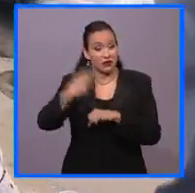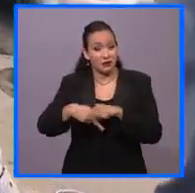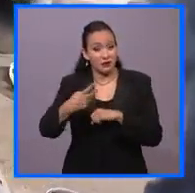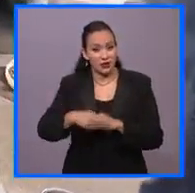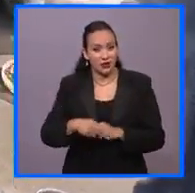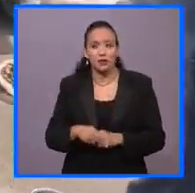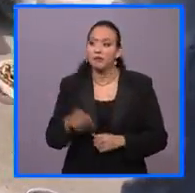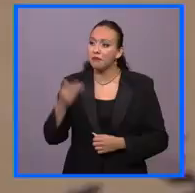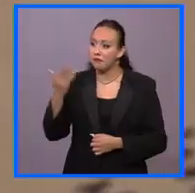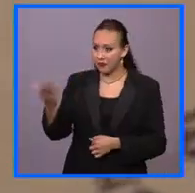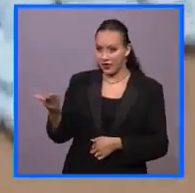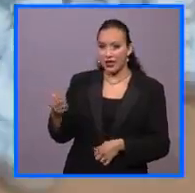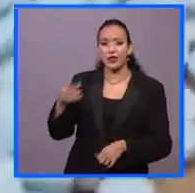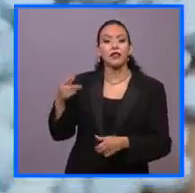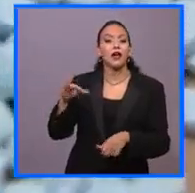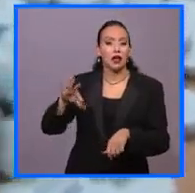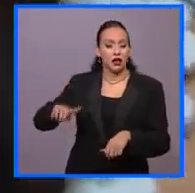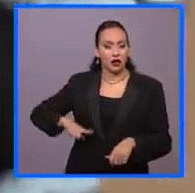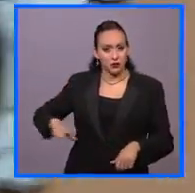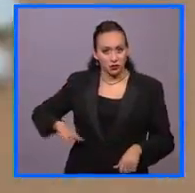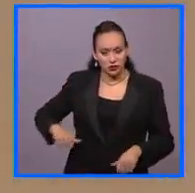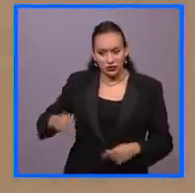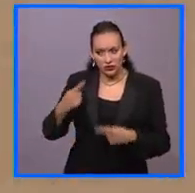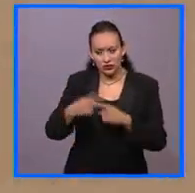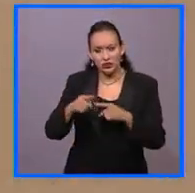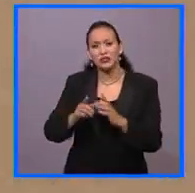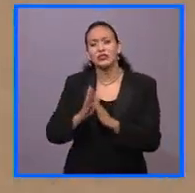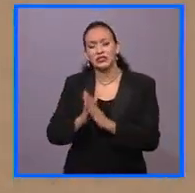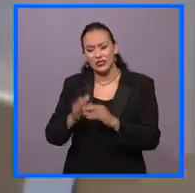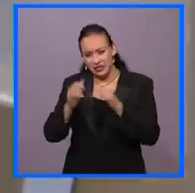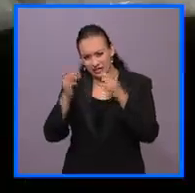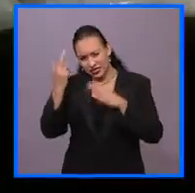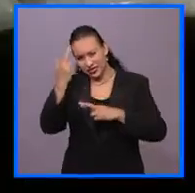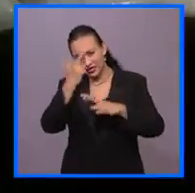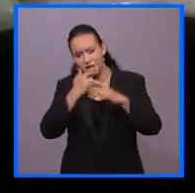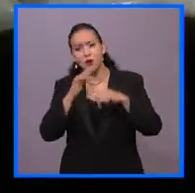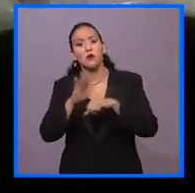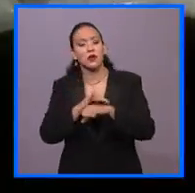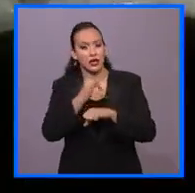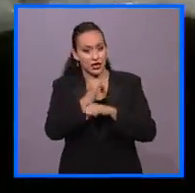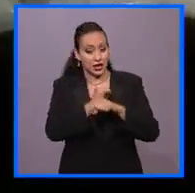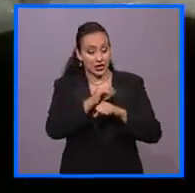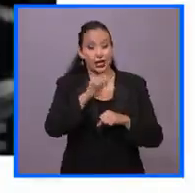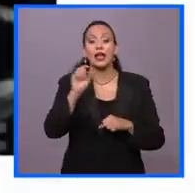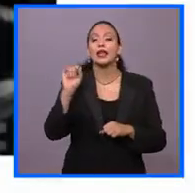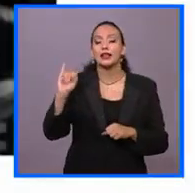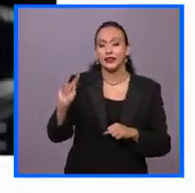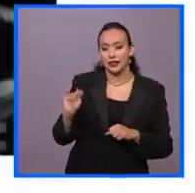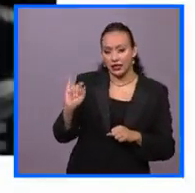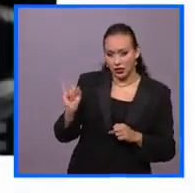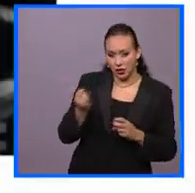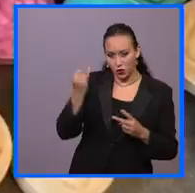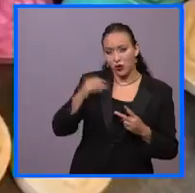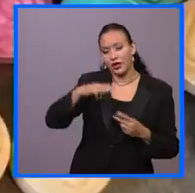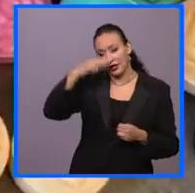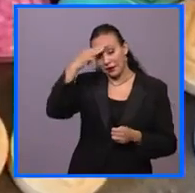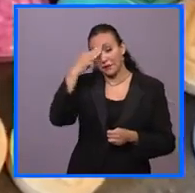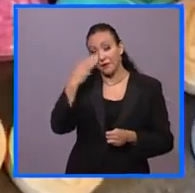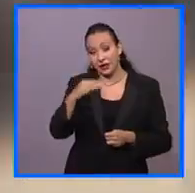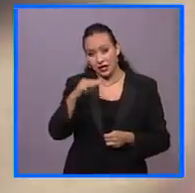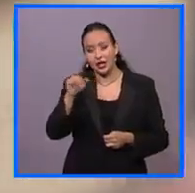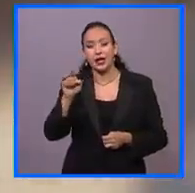autoridades sanitarias que menciona que, de acuerdo con un análisis realizado en las ciudades de Tijuana y Mexicali, Baja